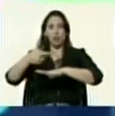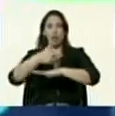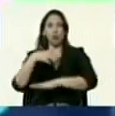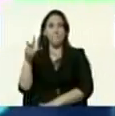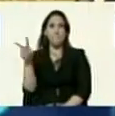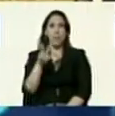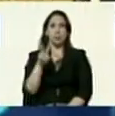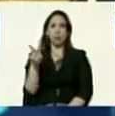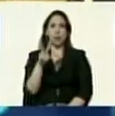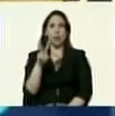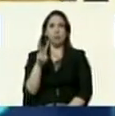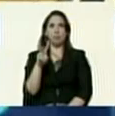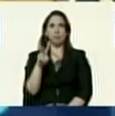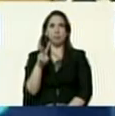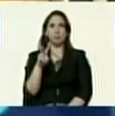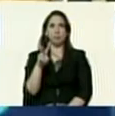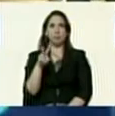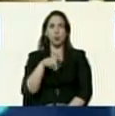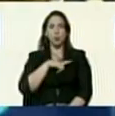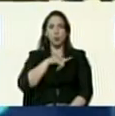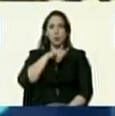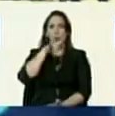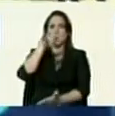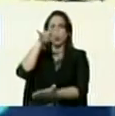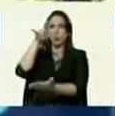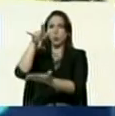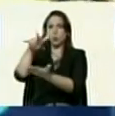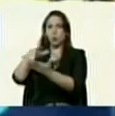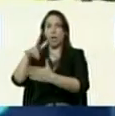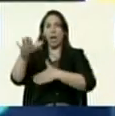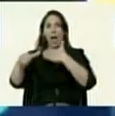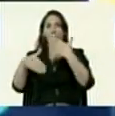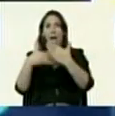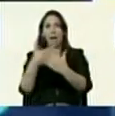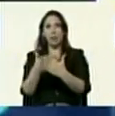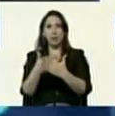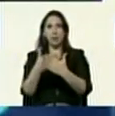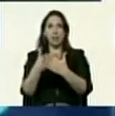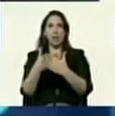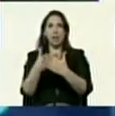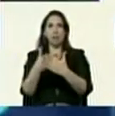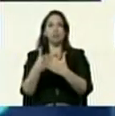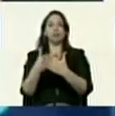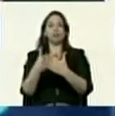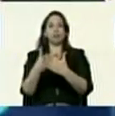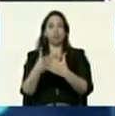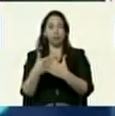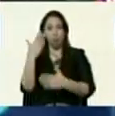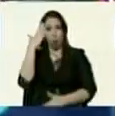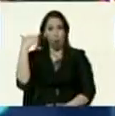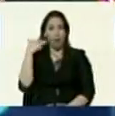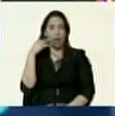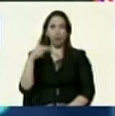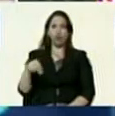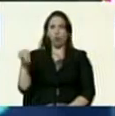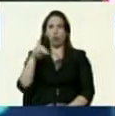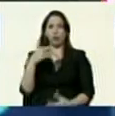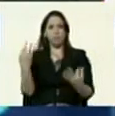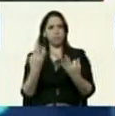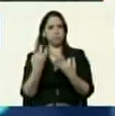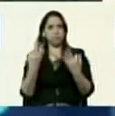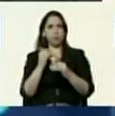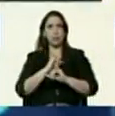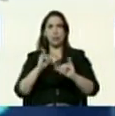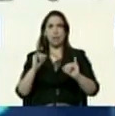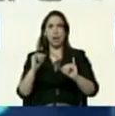Venezuela a Corea del Norte, a la República Popular Democrática de Corea. Verdaderamente, él ya me escribe, por